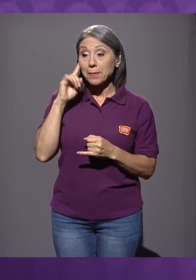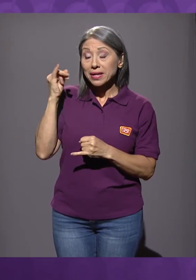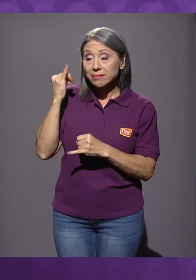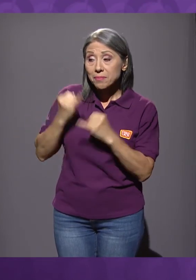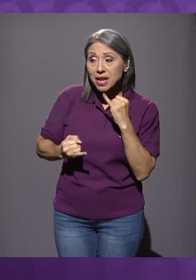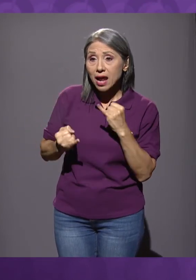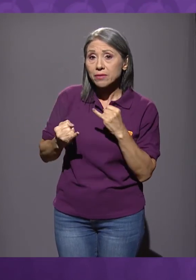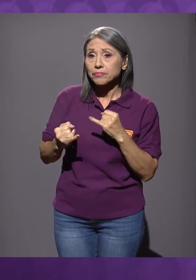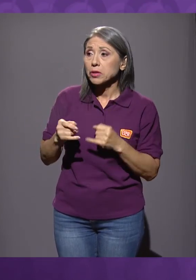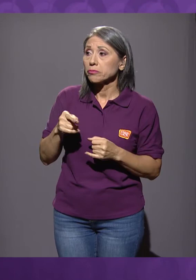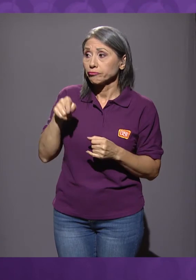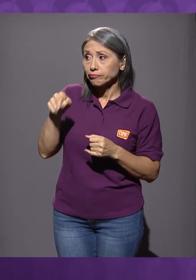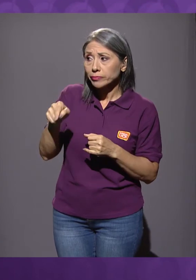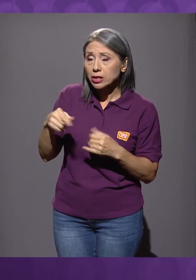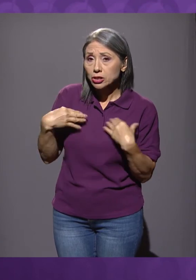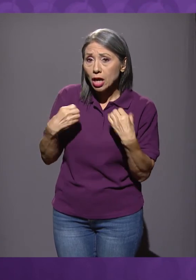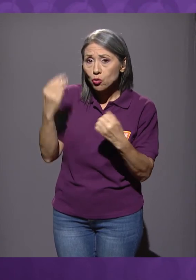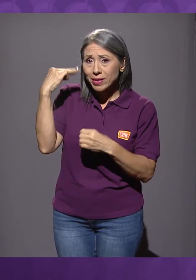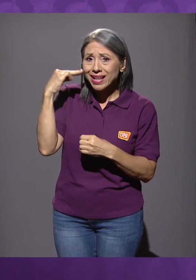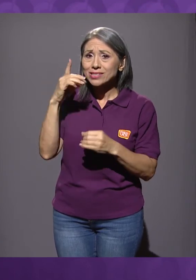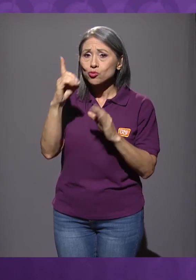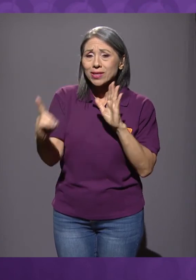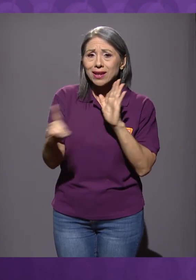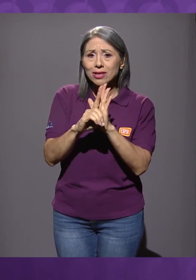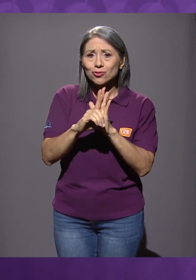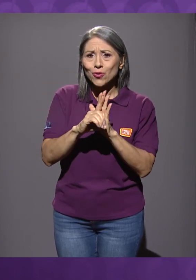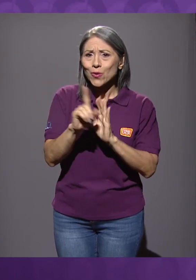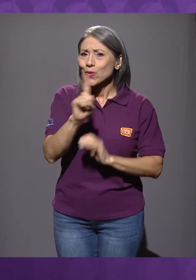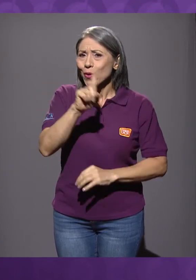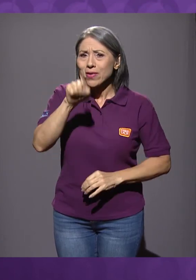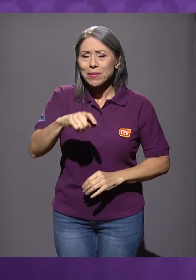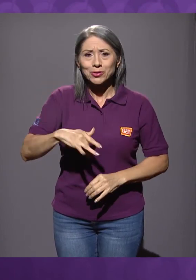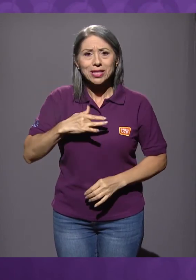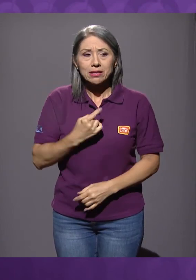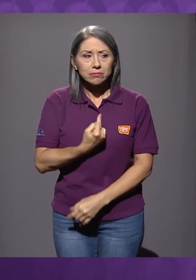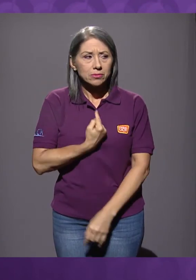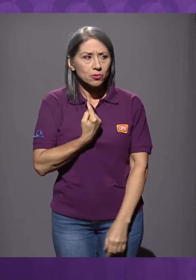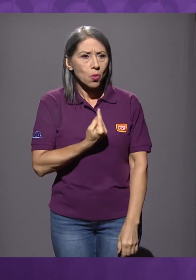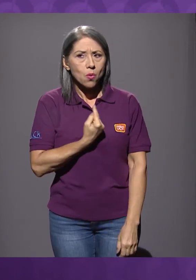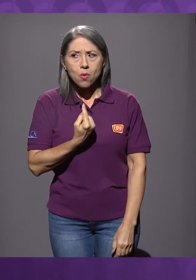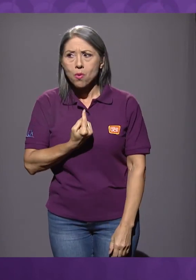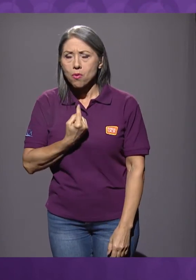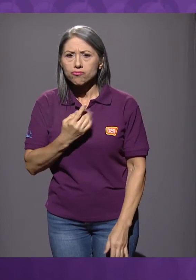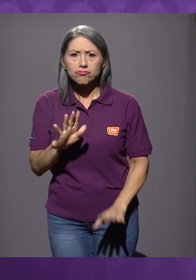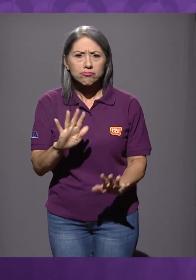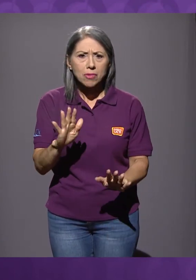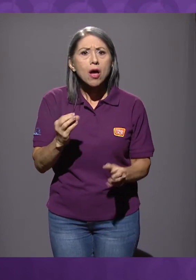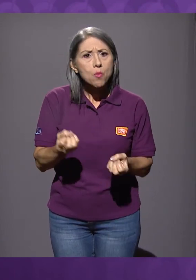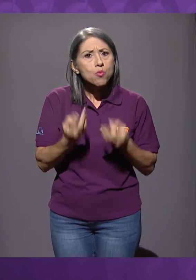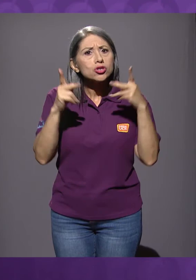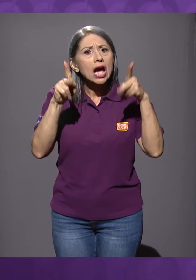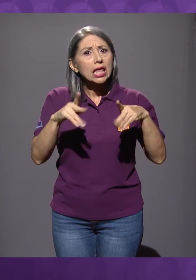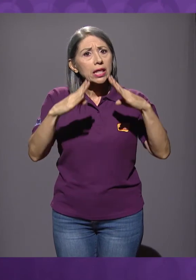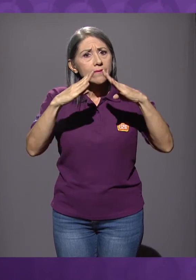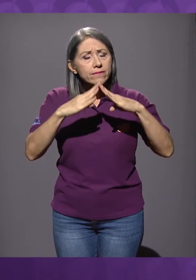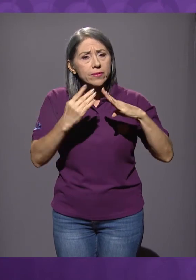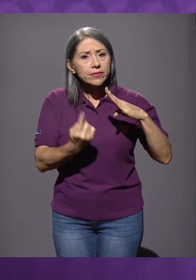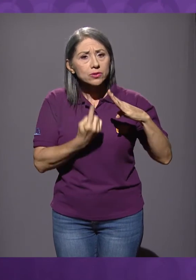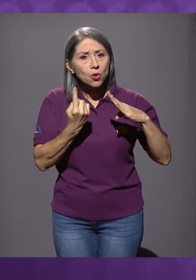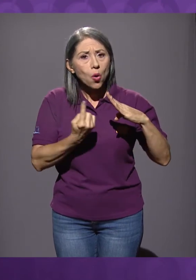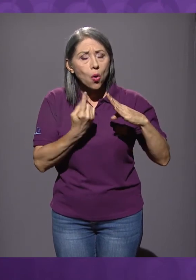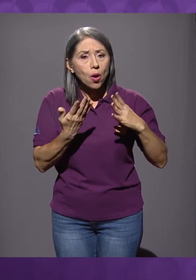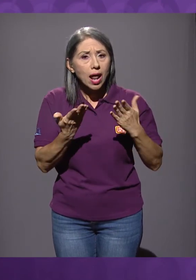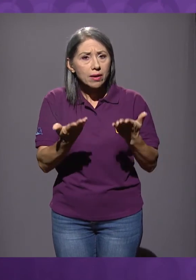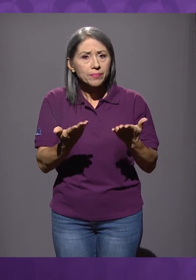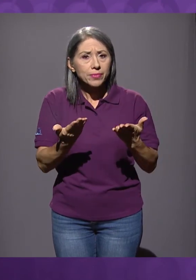ya para terminar que es un derecho y que no nos debemos sentir solos o solas, ¿verdad? De repente hay mucha gente que vive sola o solo,